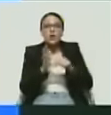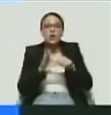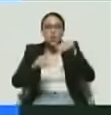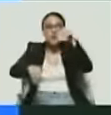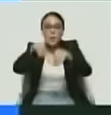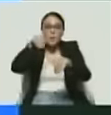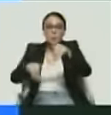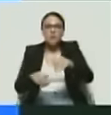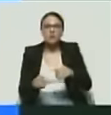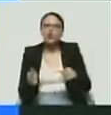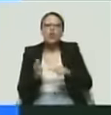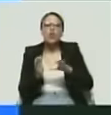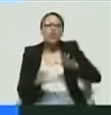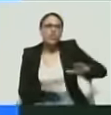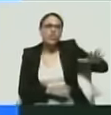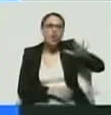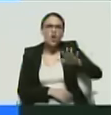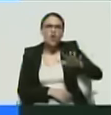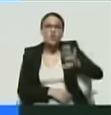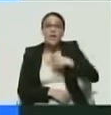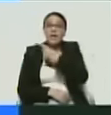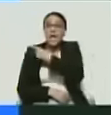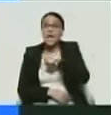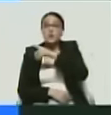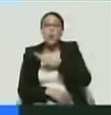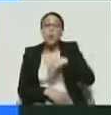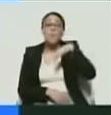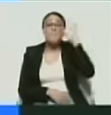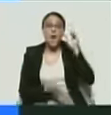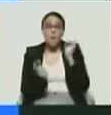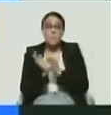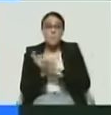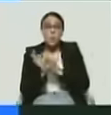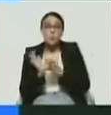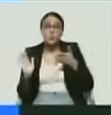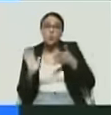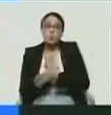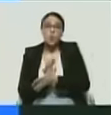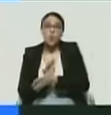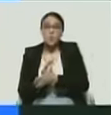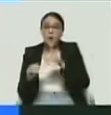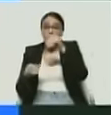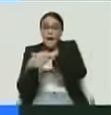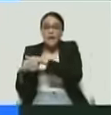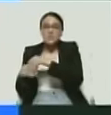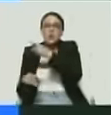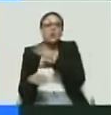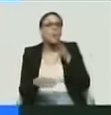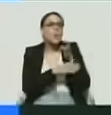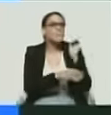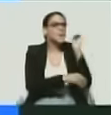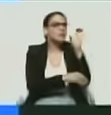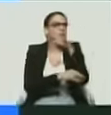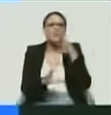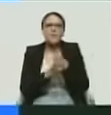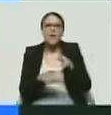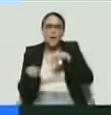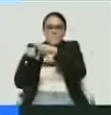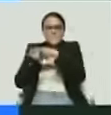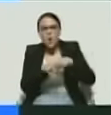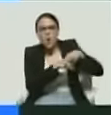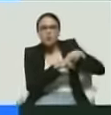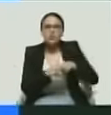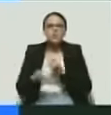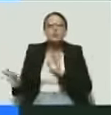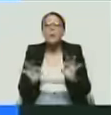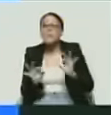votación donde ellos tienen mayor caudal electoral. Es curioso, porque lo que uno supone que haría, es